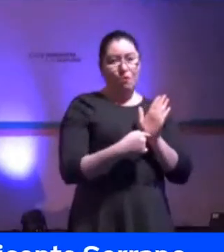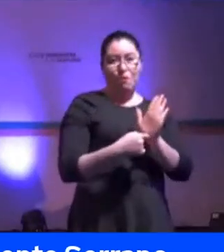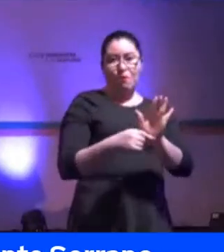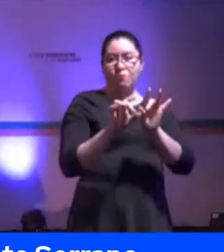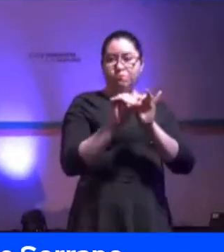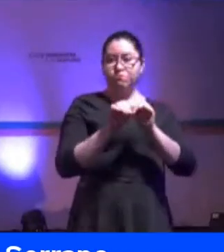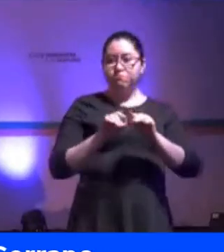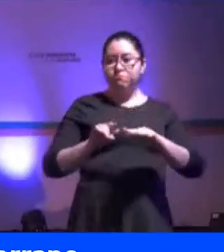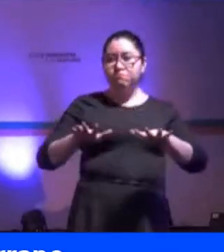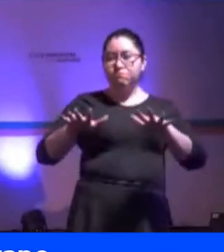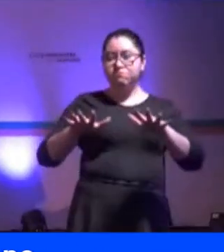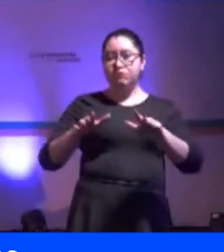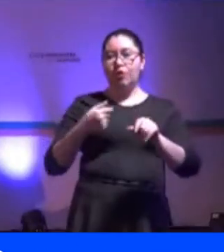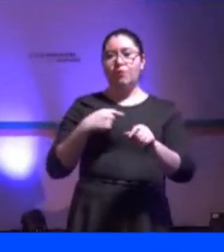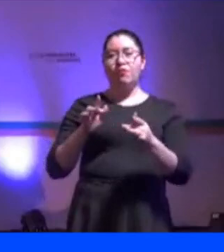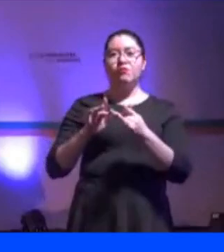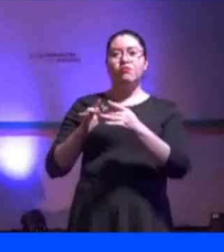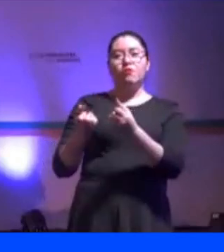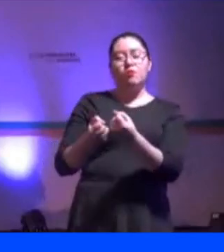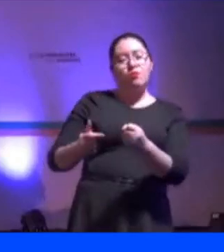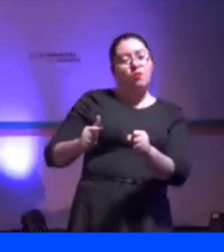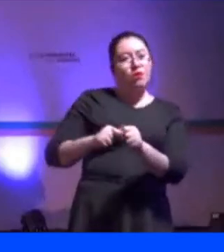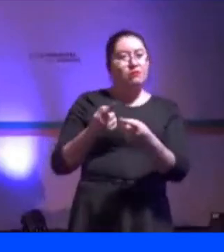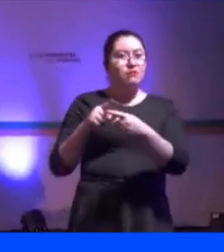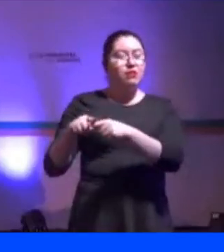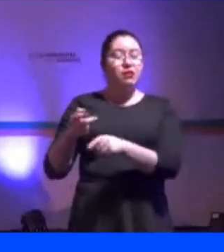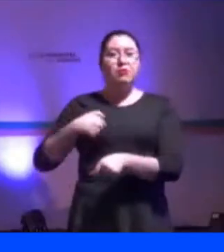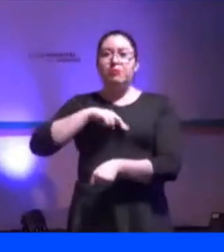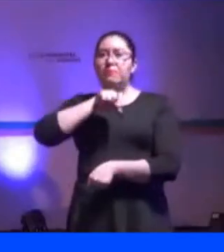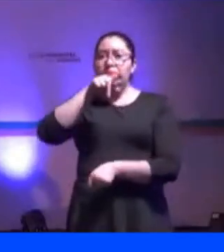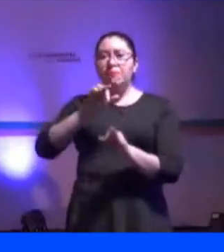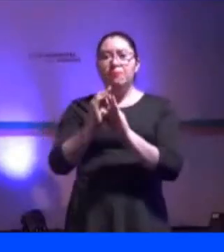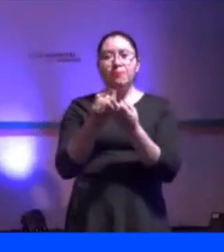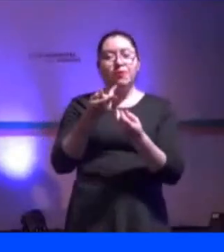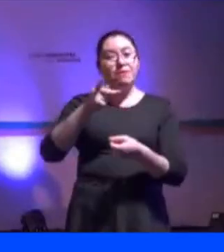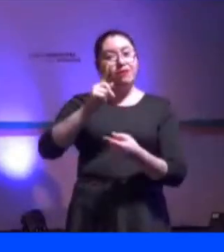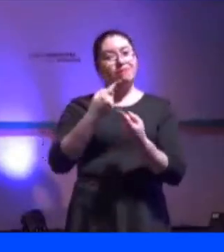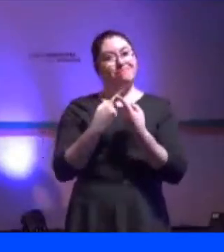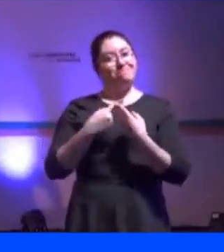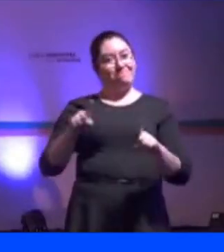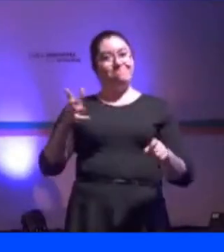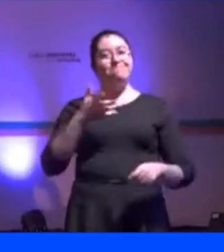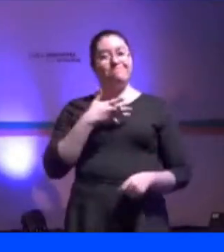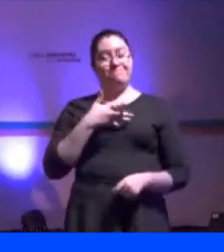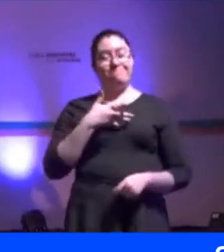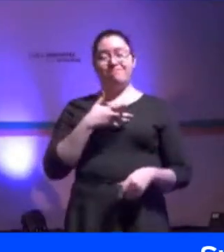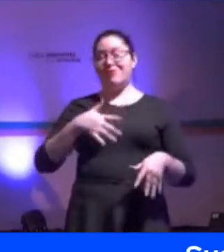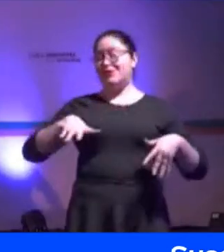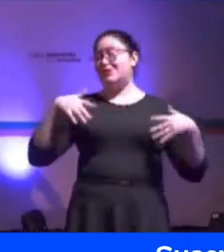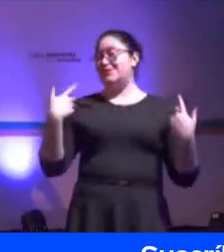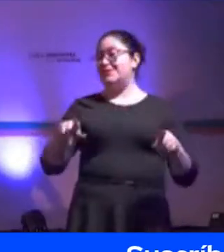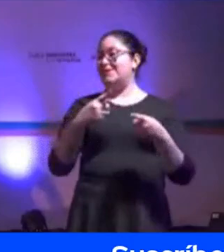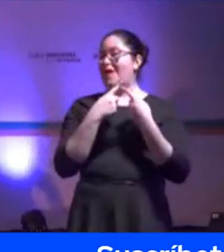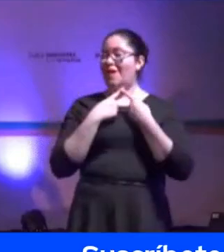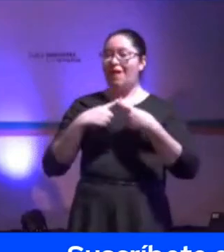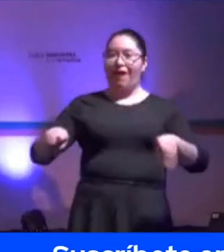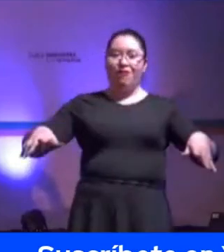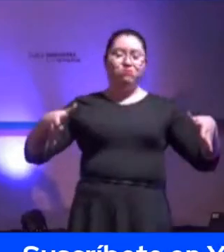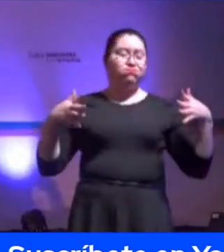a través de redes sociales, entonces todos somos lo mismo. Pero hay una gran diferencia, enorme, brutal,